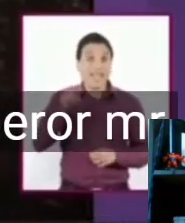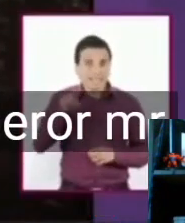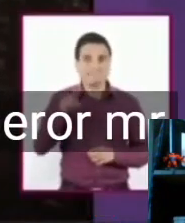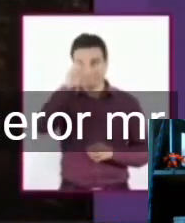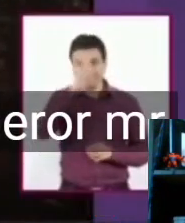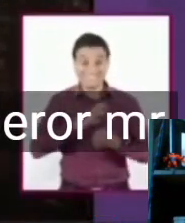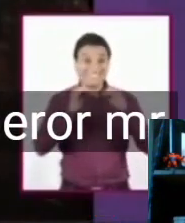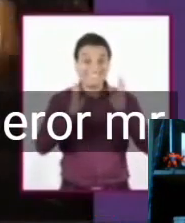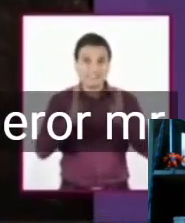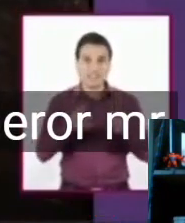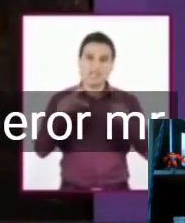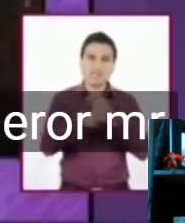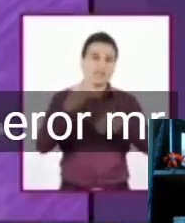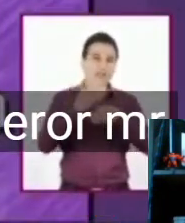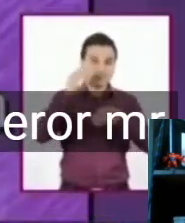ok